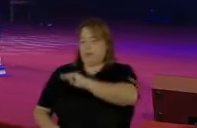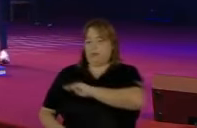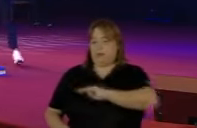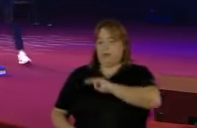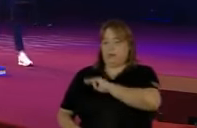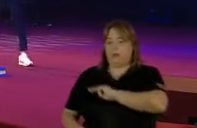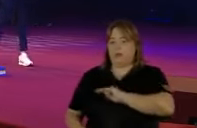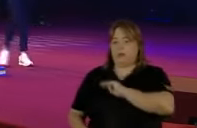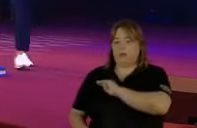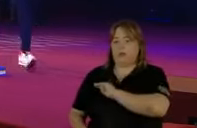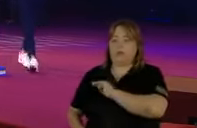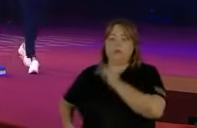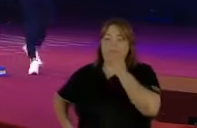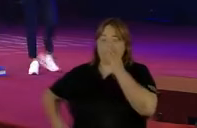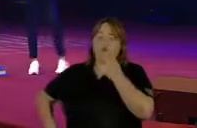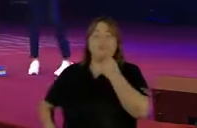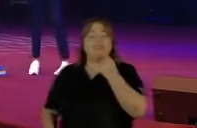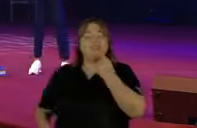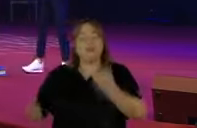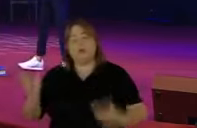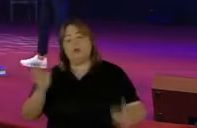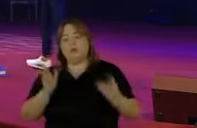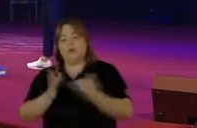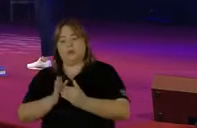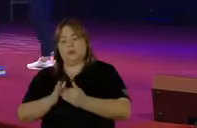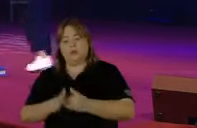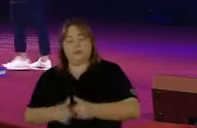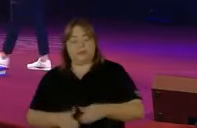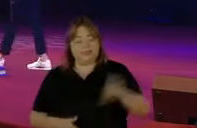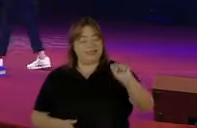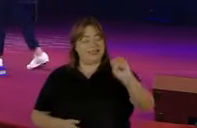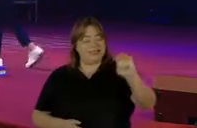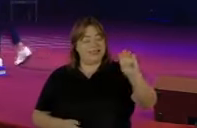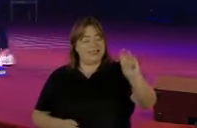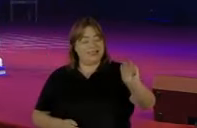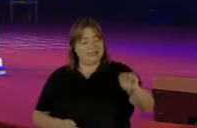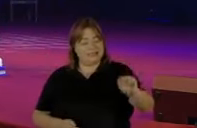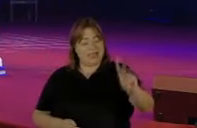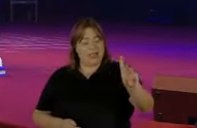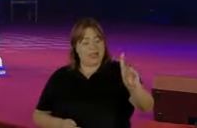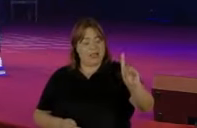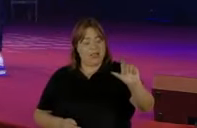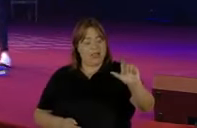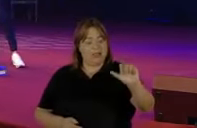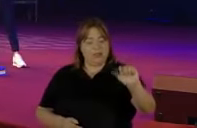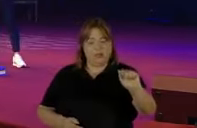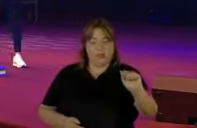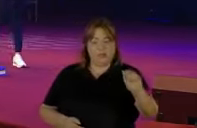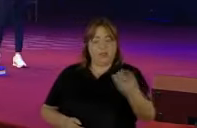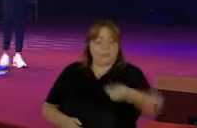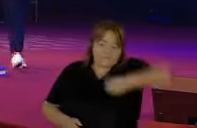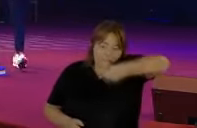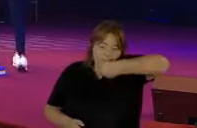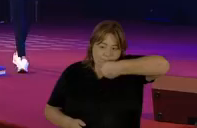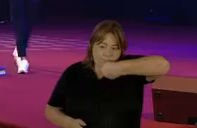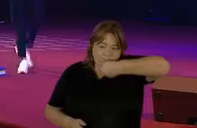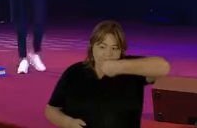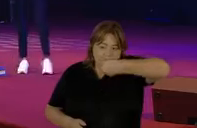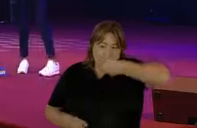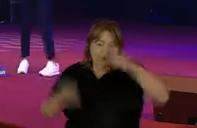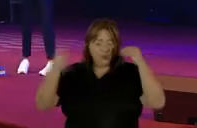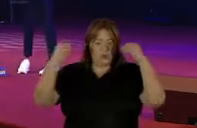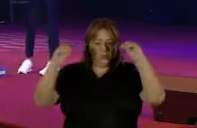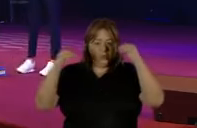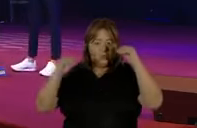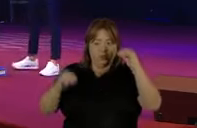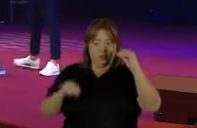mí. Lo voy a volver a decir. La Senda Pisa junto con el Ministerio de Misiones y Generación Antorcha vamos a estar teniendo ventas